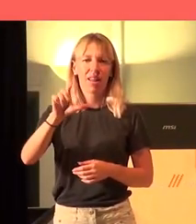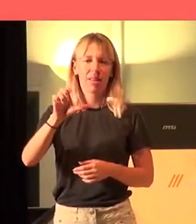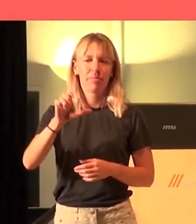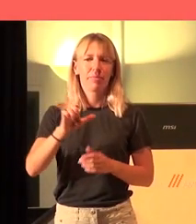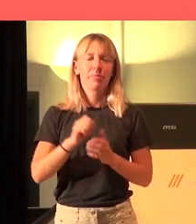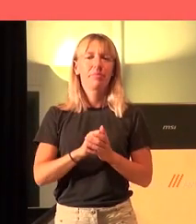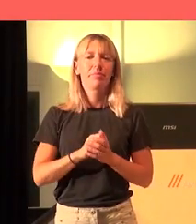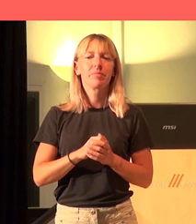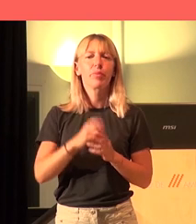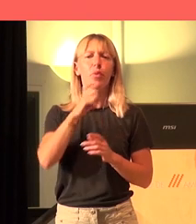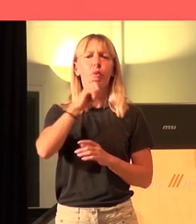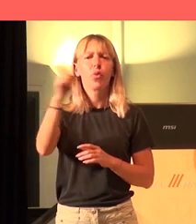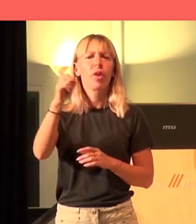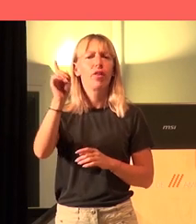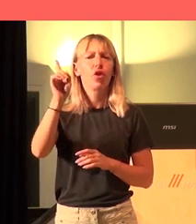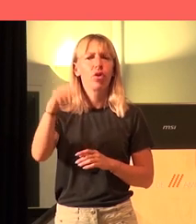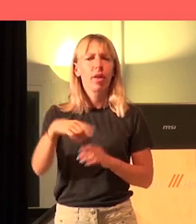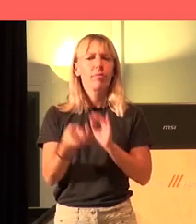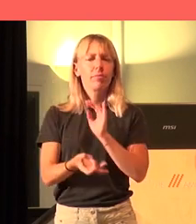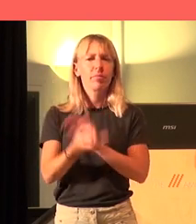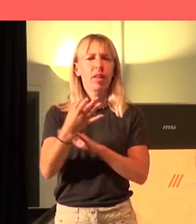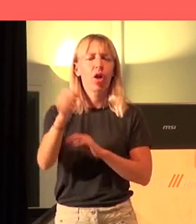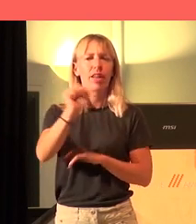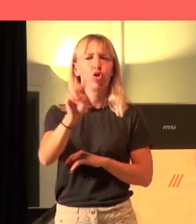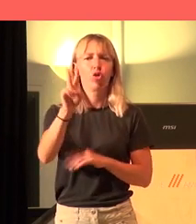la Fundación también se creó en el año